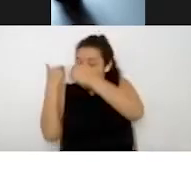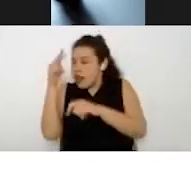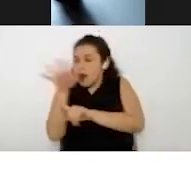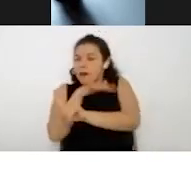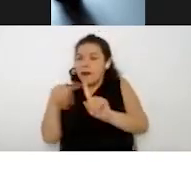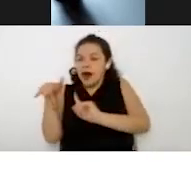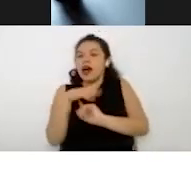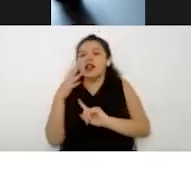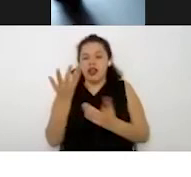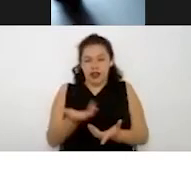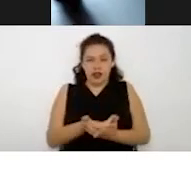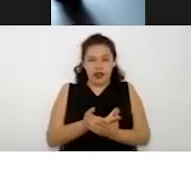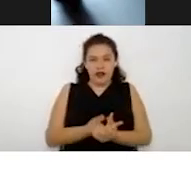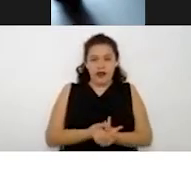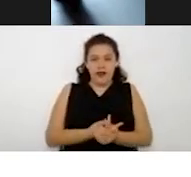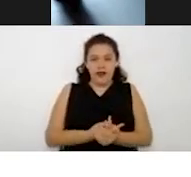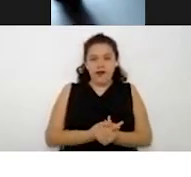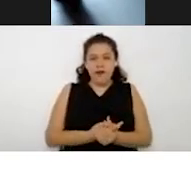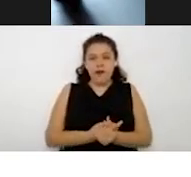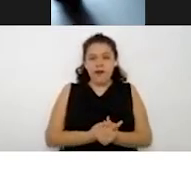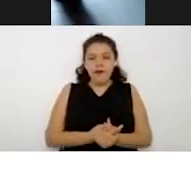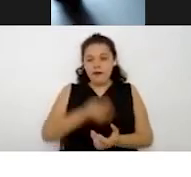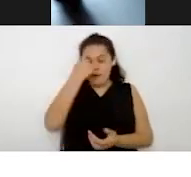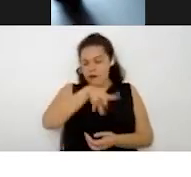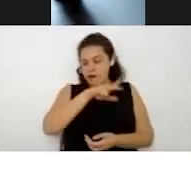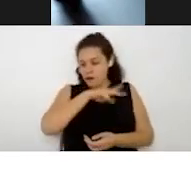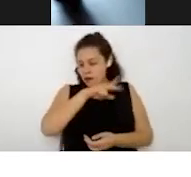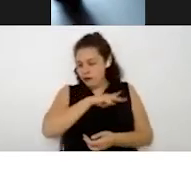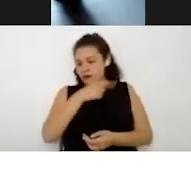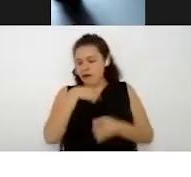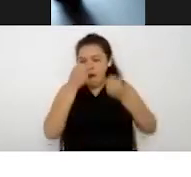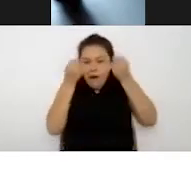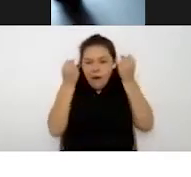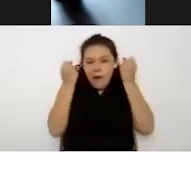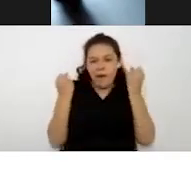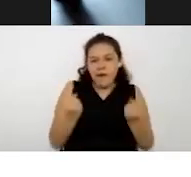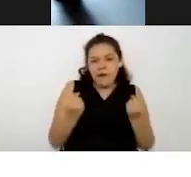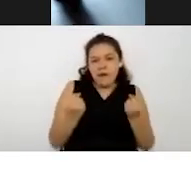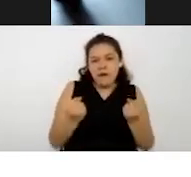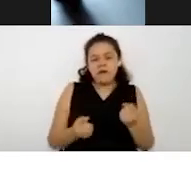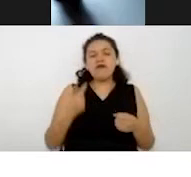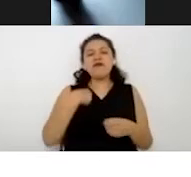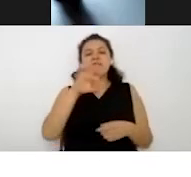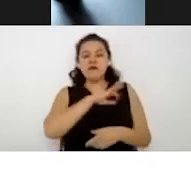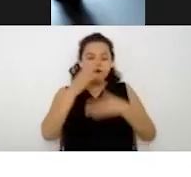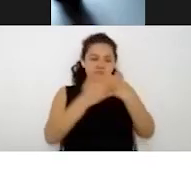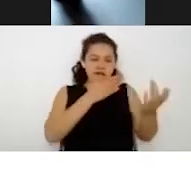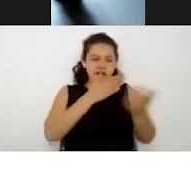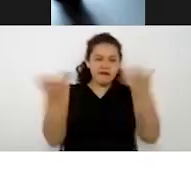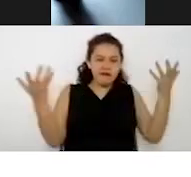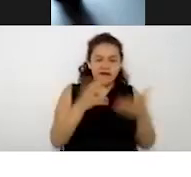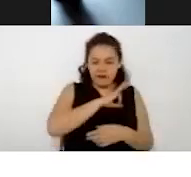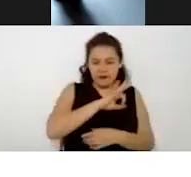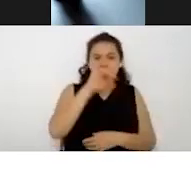acuerdo? Si la escena es segura para mí y para la víctima, entonces yo puedo tomar acción, yo puedo actuar.